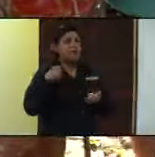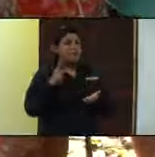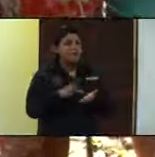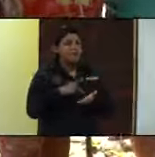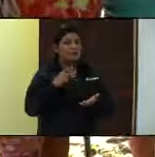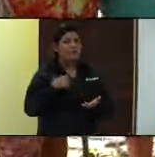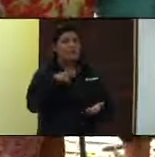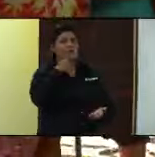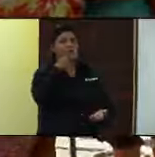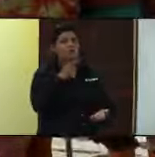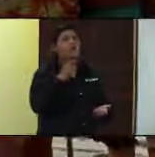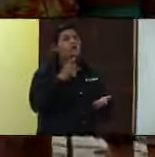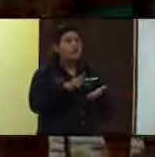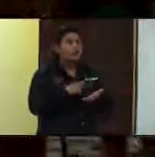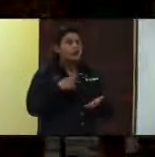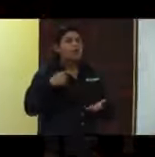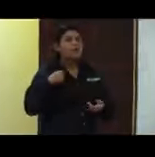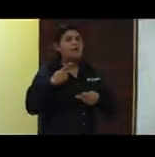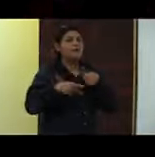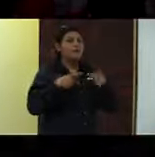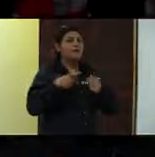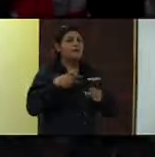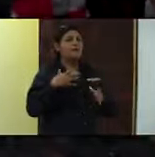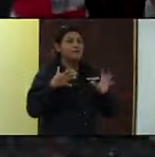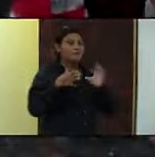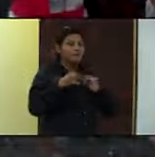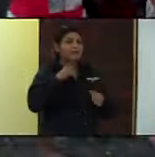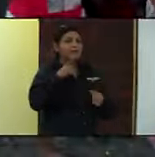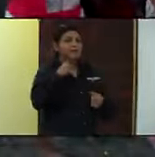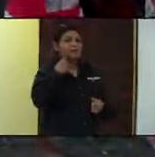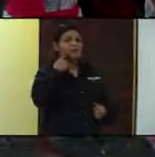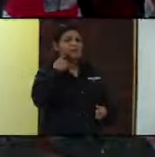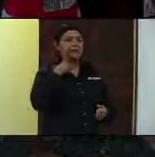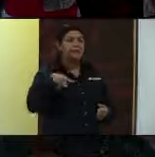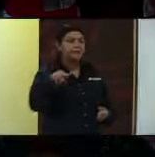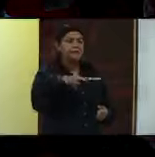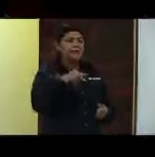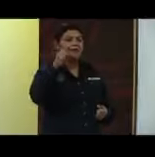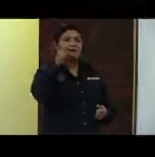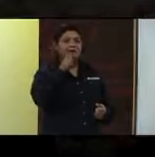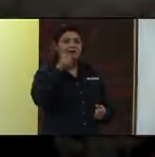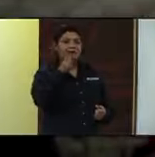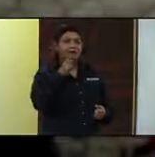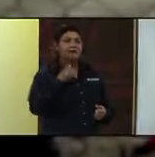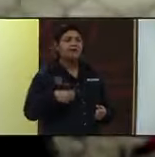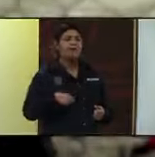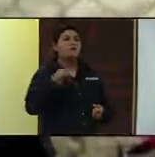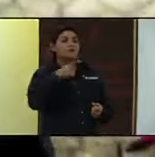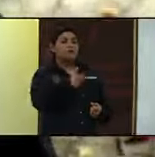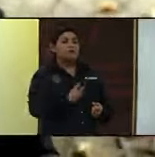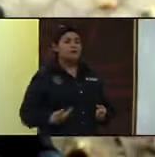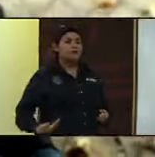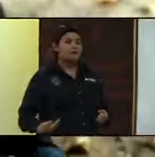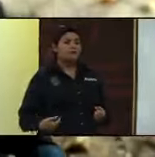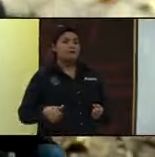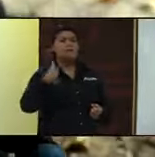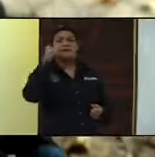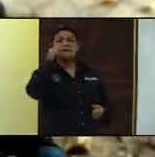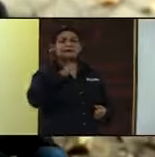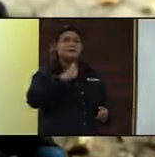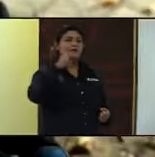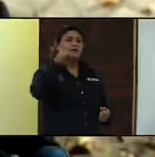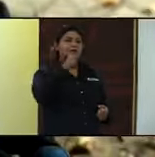digo, otra vez vamos a buscar la conciliación y van a ver que vamos a encontrar siempre la solución, porque su presidente municipal